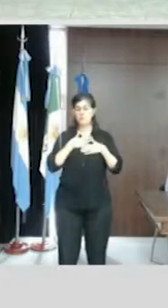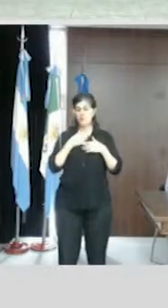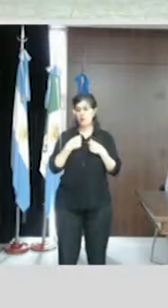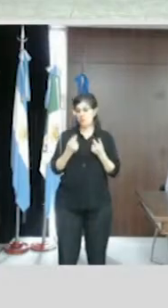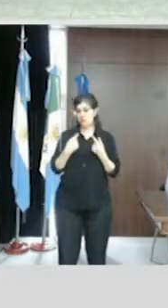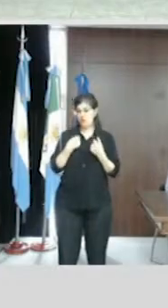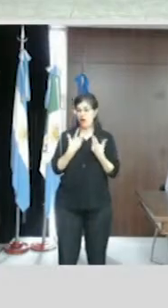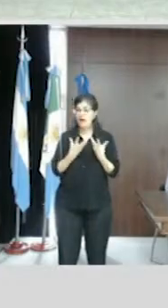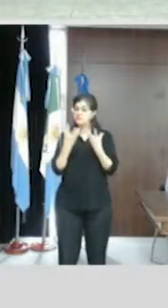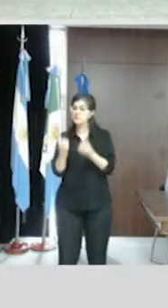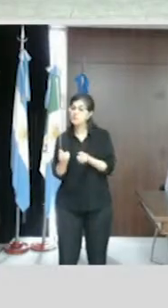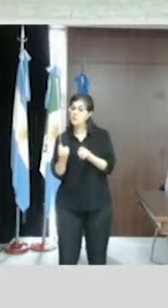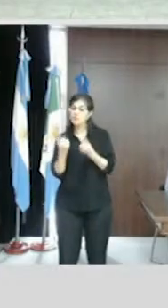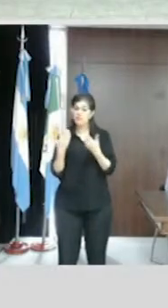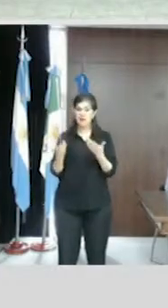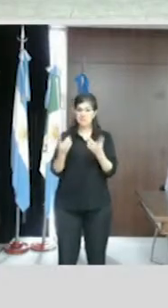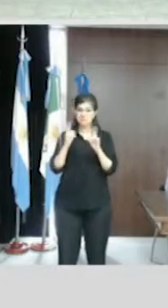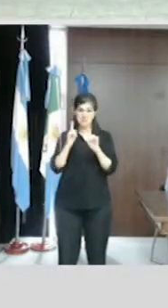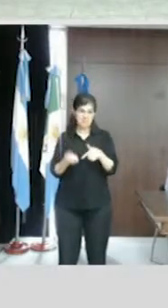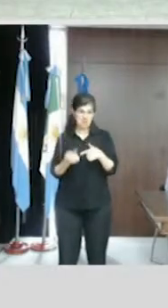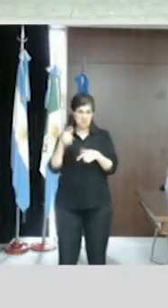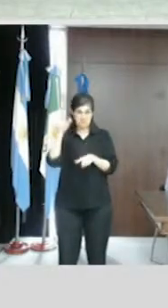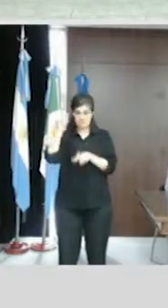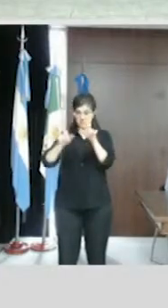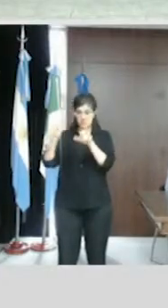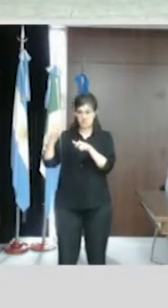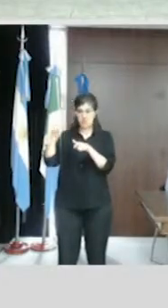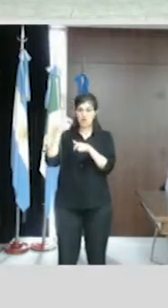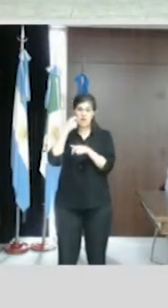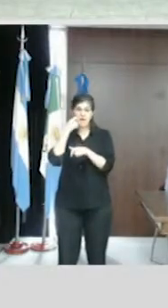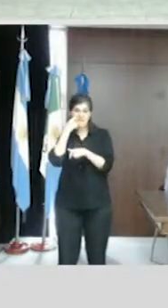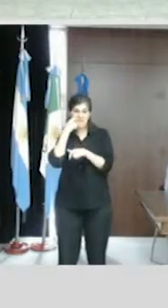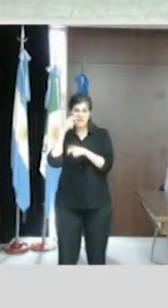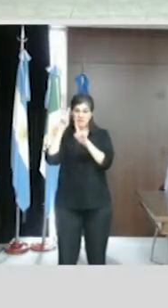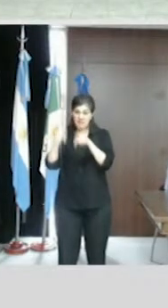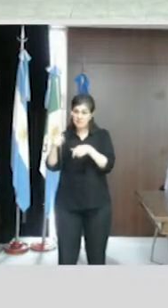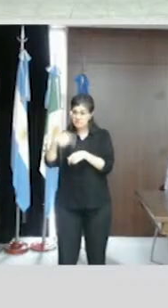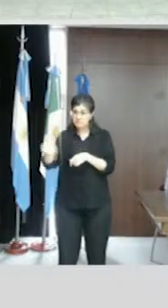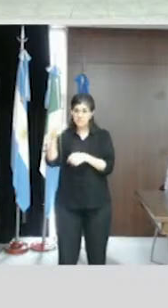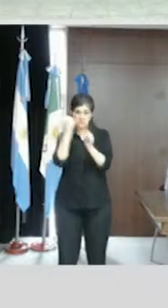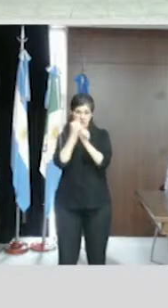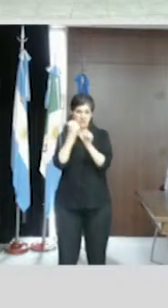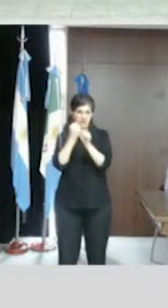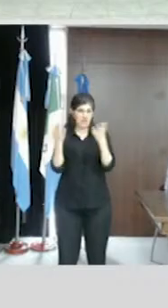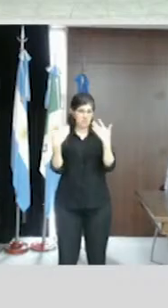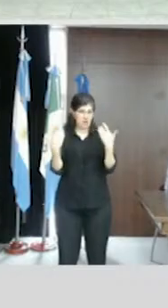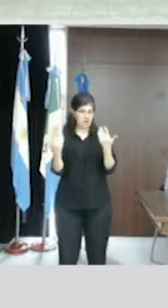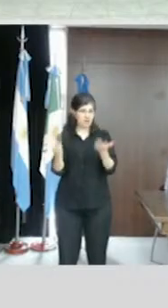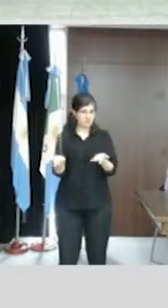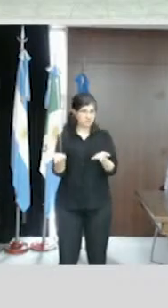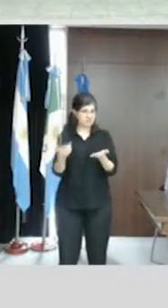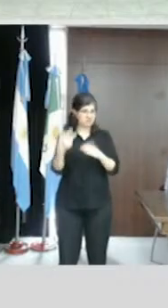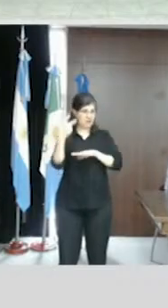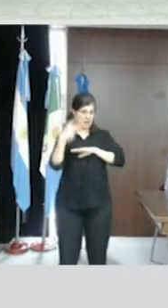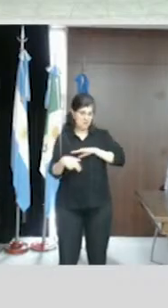Las personas mayores no están limitadas a trabajar, son capaces de trabajar. Es